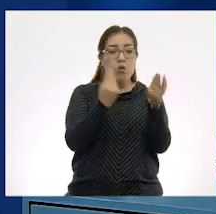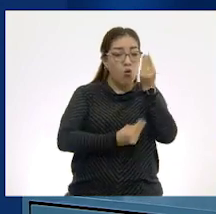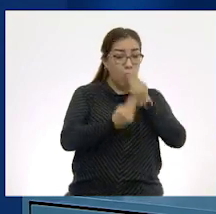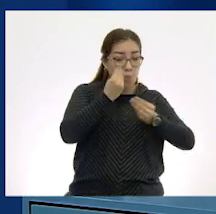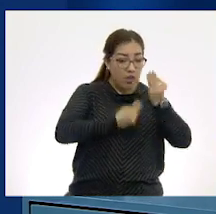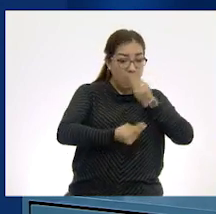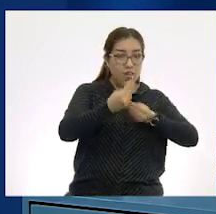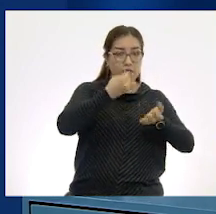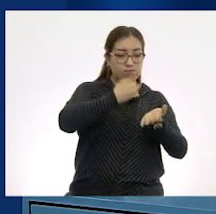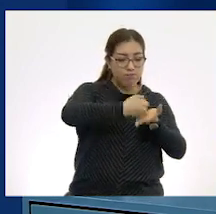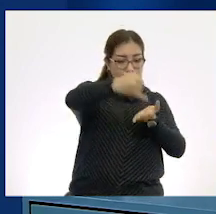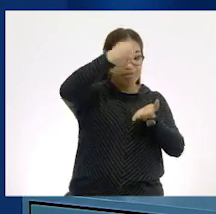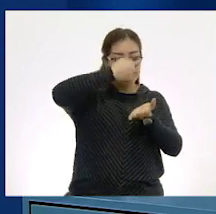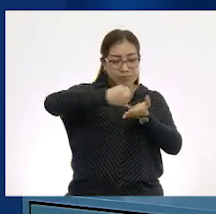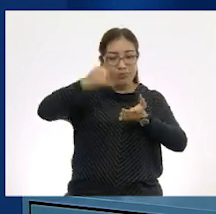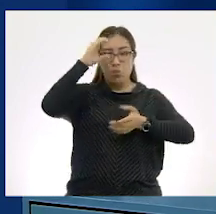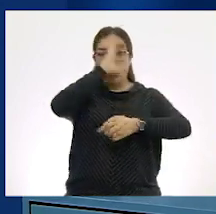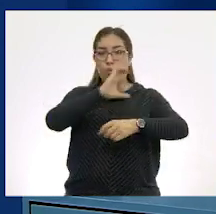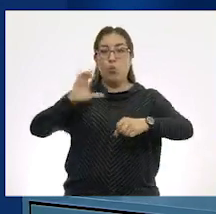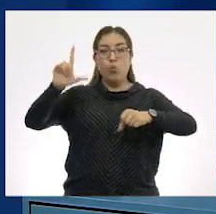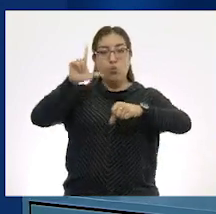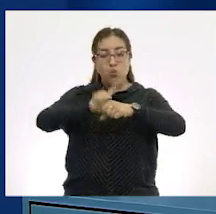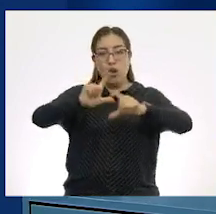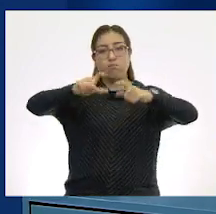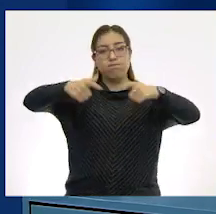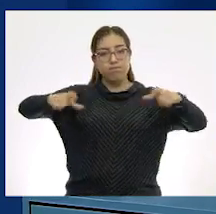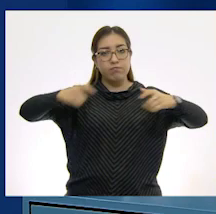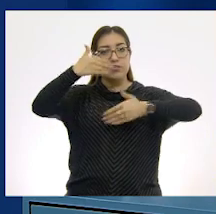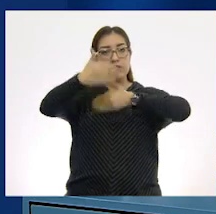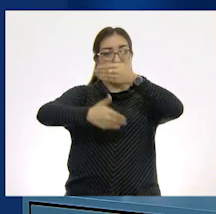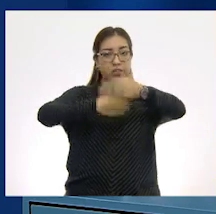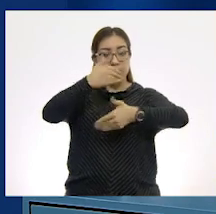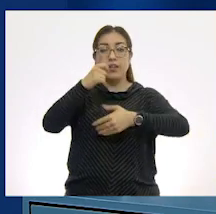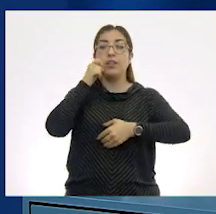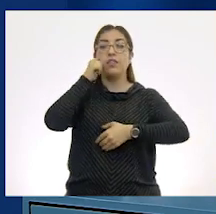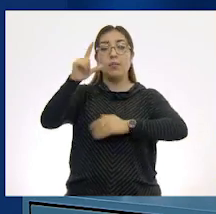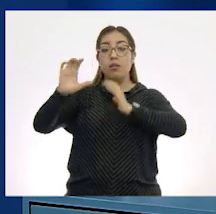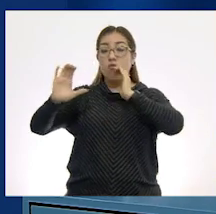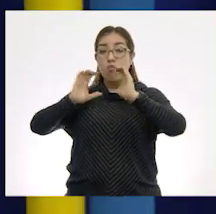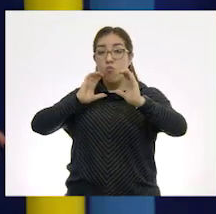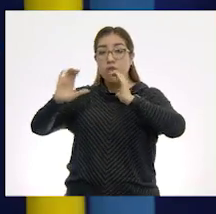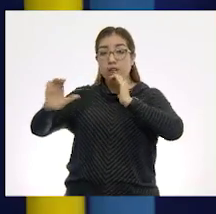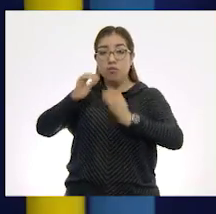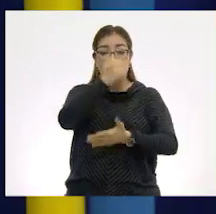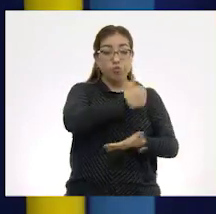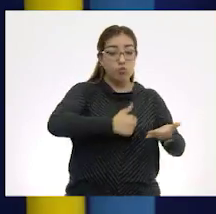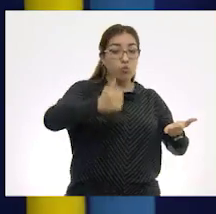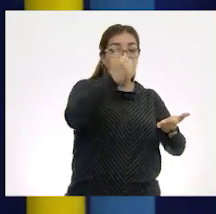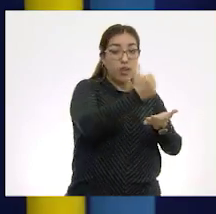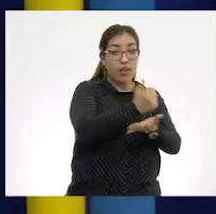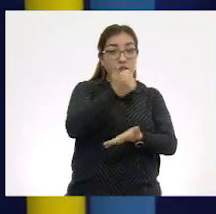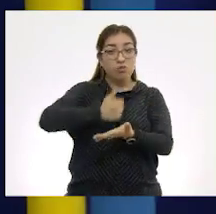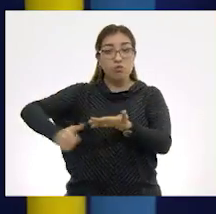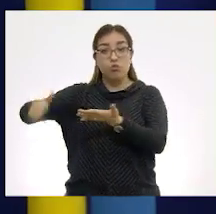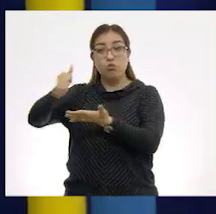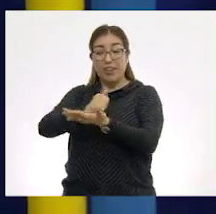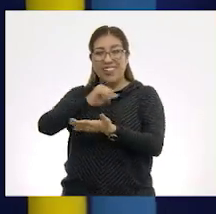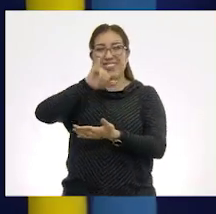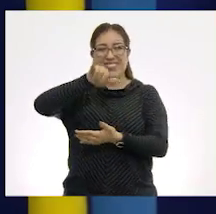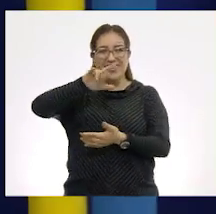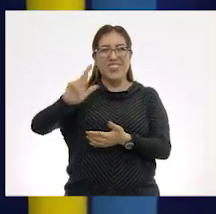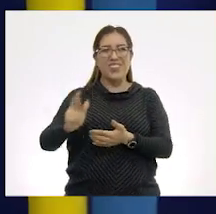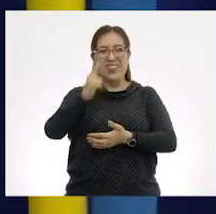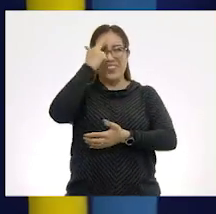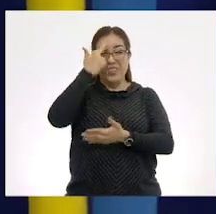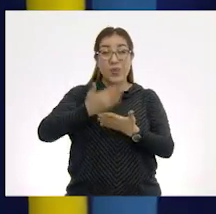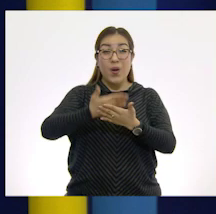alimentos, el desarrollo de civilizaciones y la comunicación entre ciudades. Claro, porque recuerdo de las sesiones